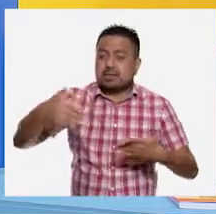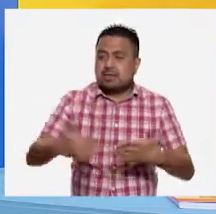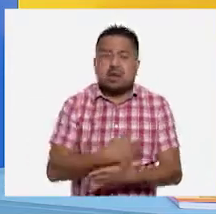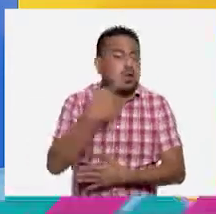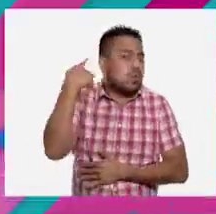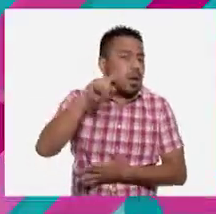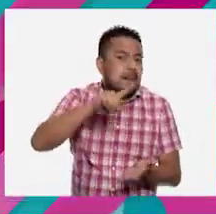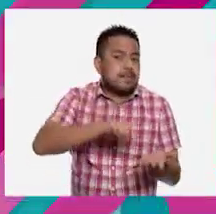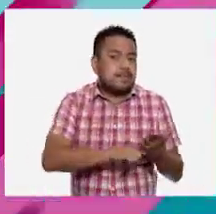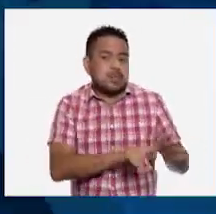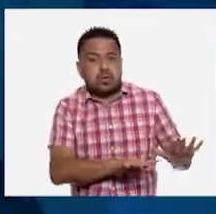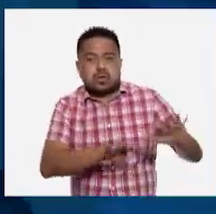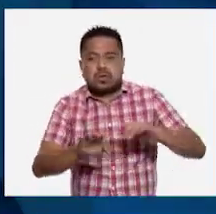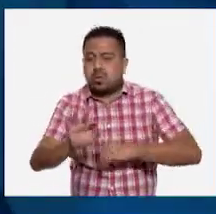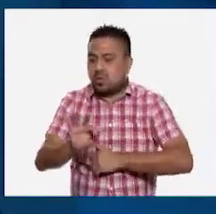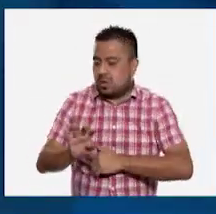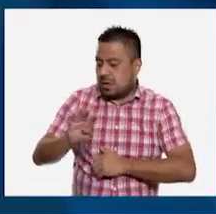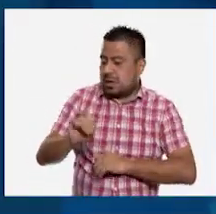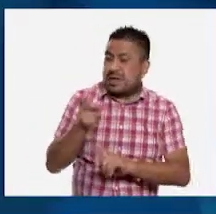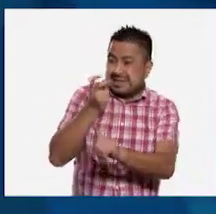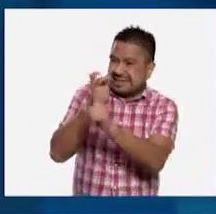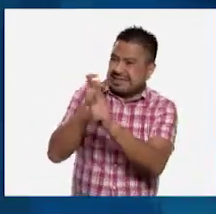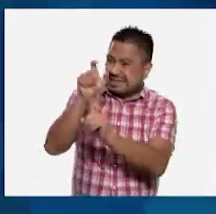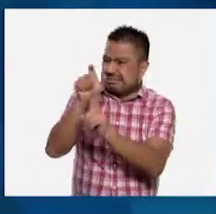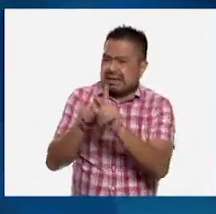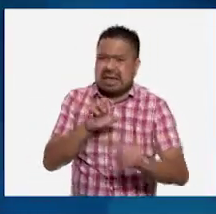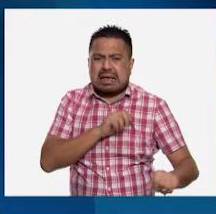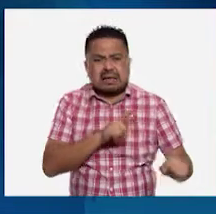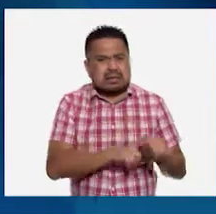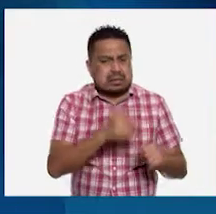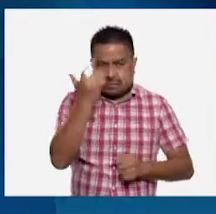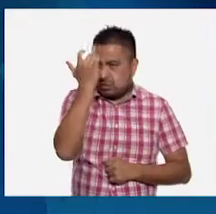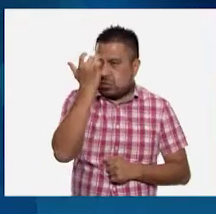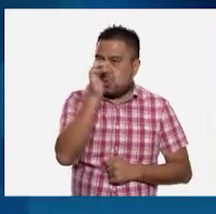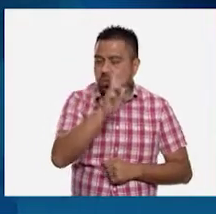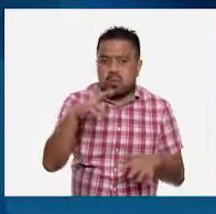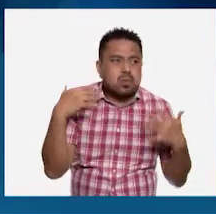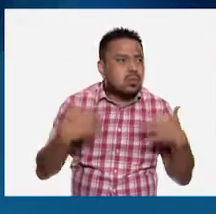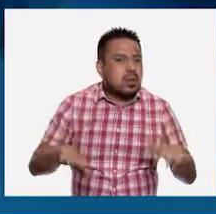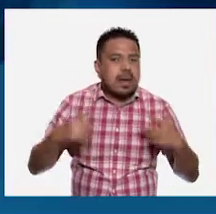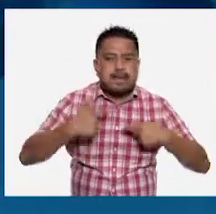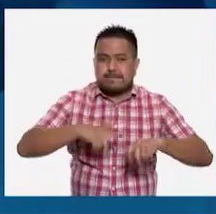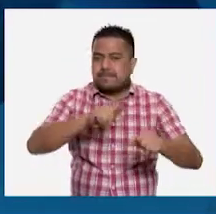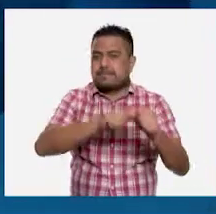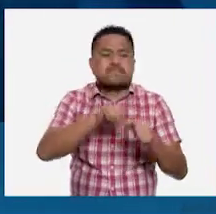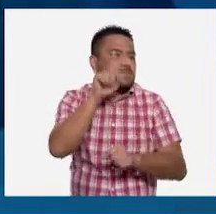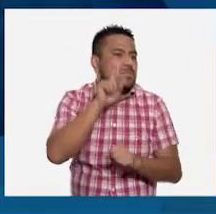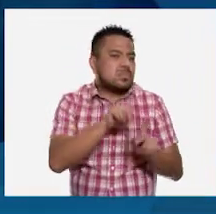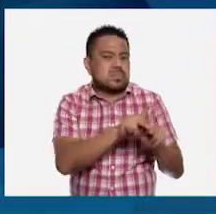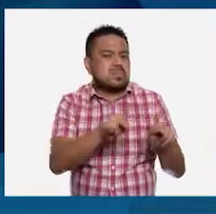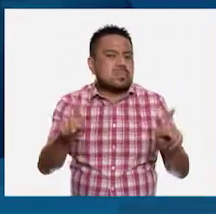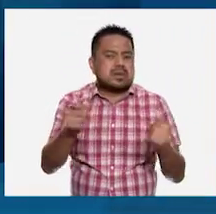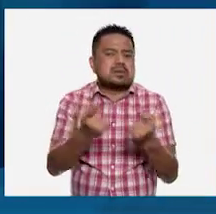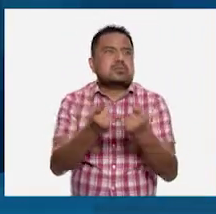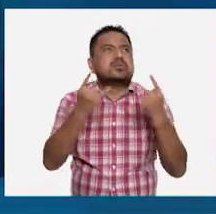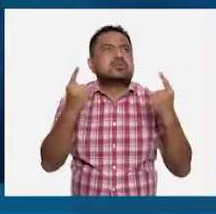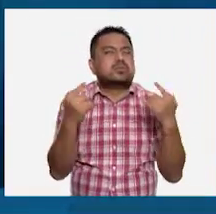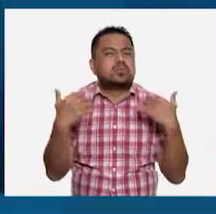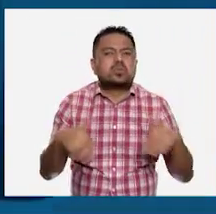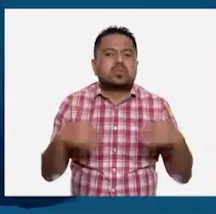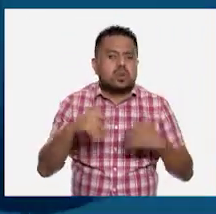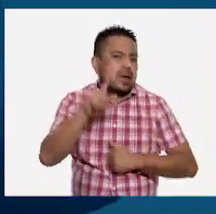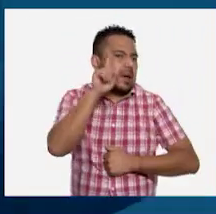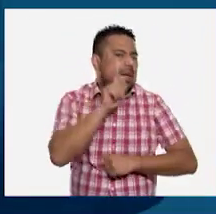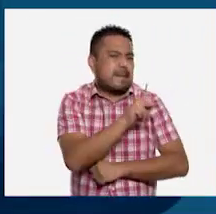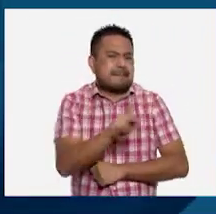en 1949. Ella es especialmente reconocida por los personajes femeninos que protagonizan sus historias. Son